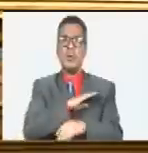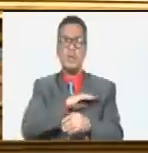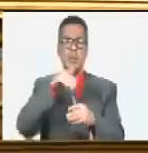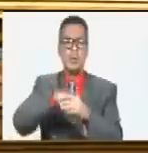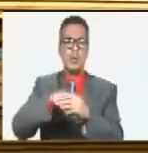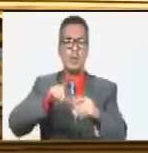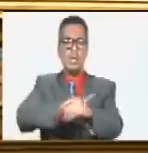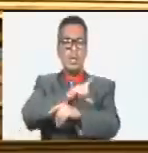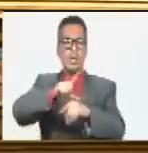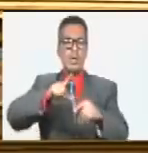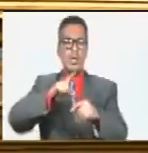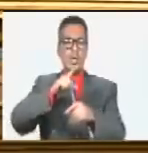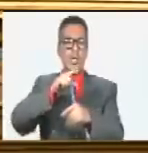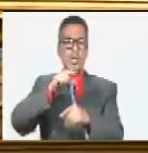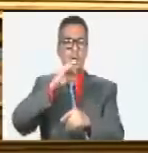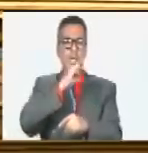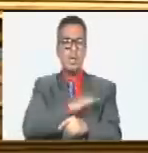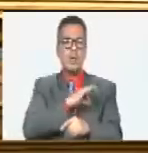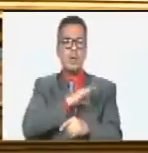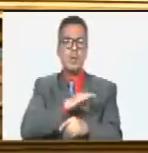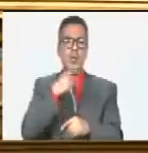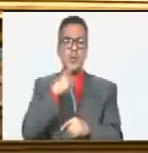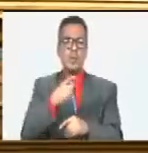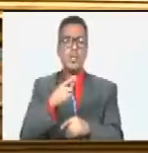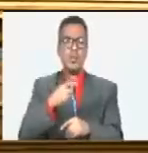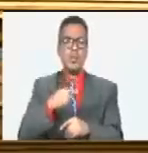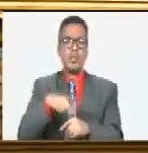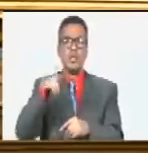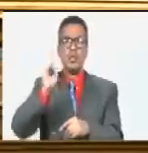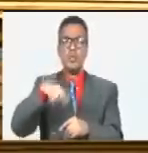mi voto por la Liga Socialista, y el voto jamás apareció.